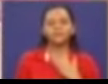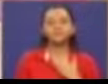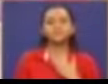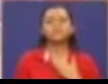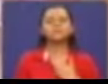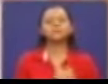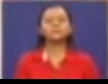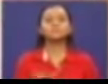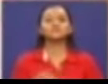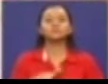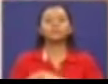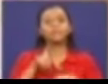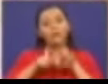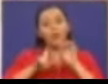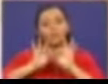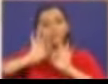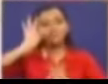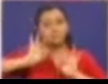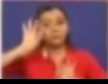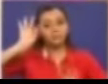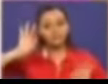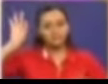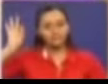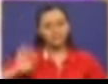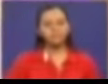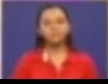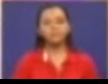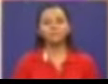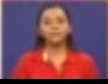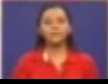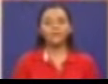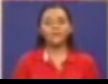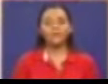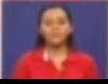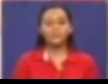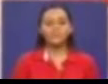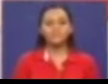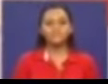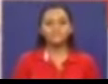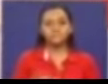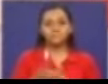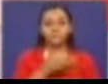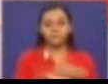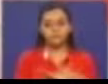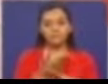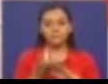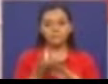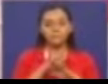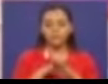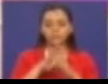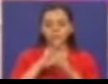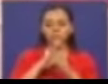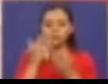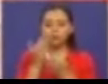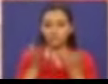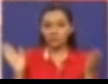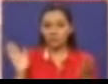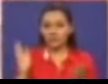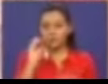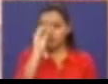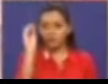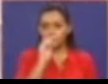indicadores, algunos indicadores importantes. Veamos, lo vimos históricamente, el coeficiente de deuda PIB. Veámoslo